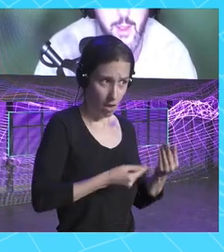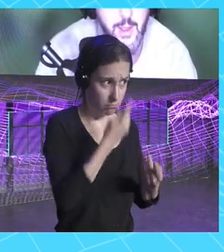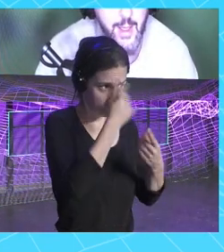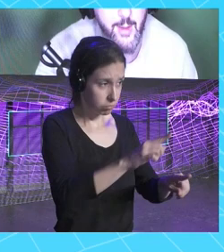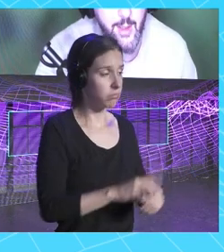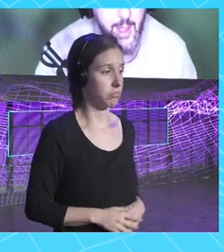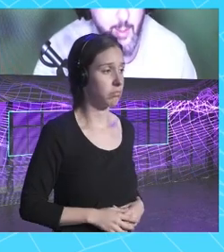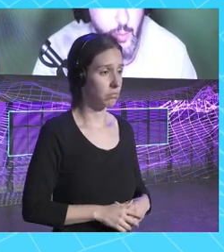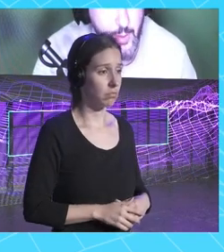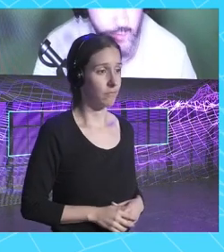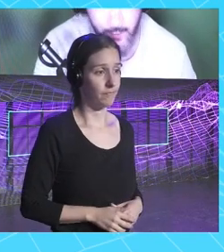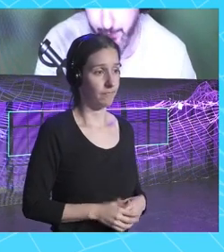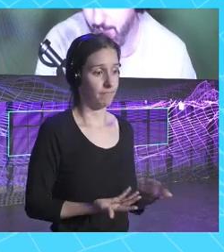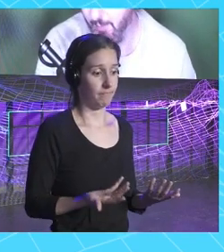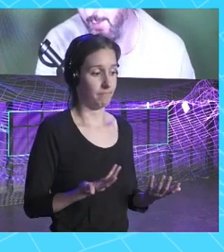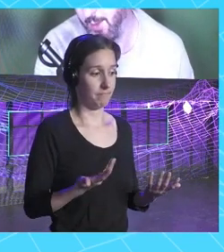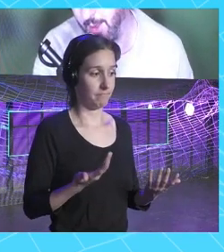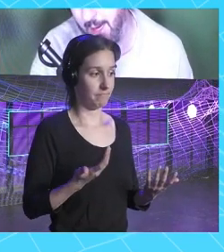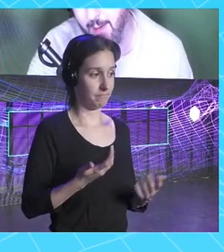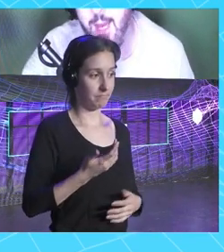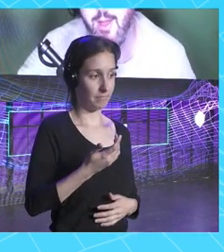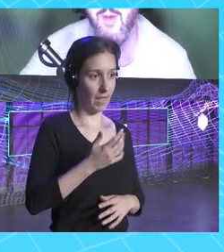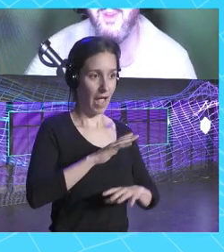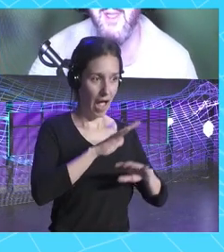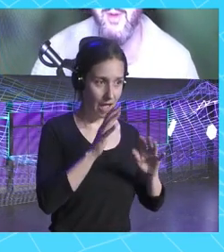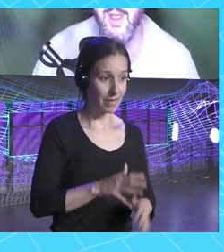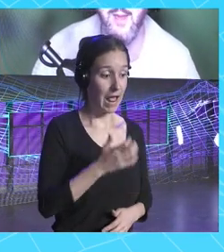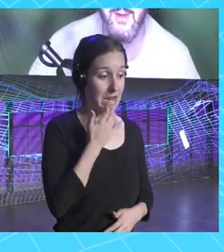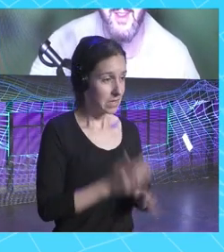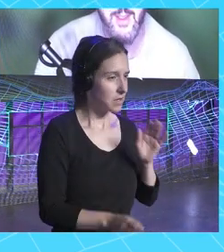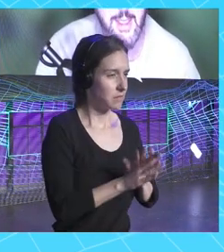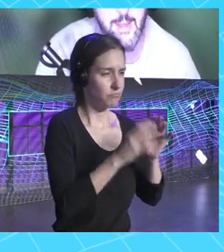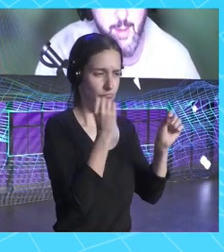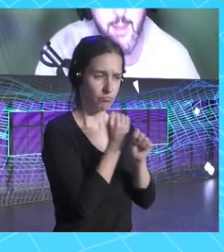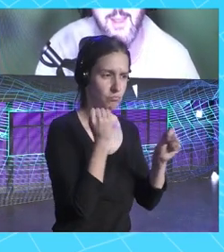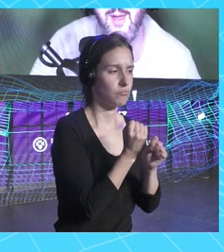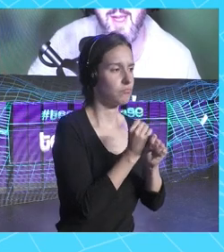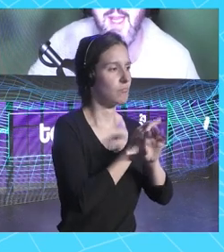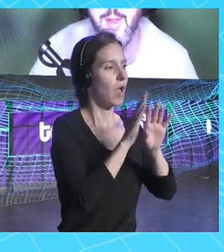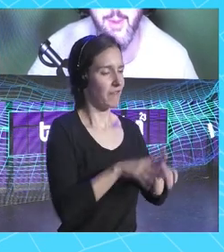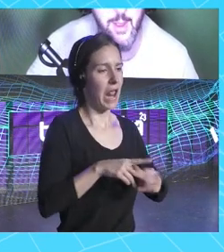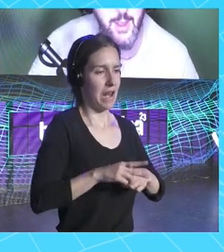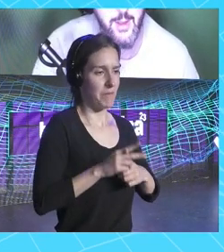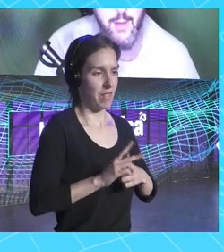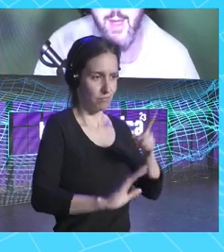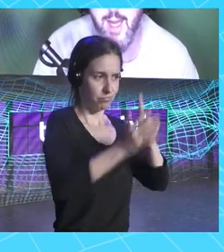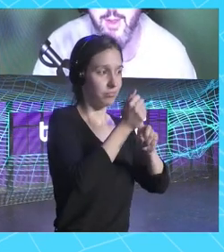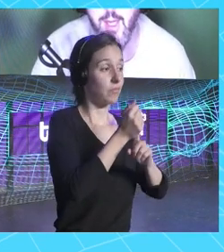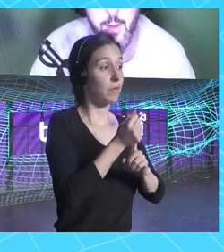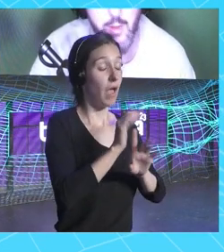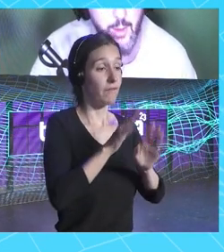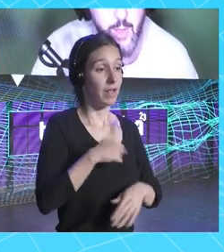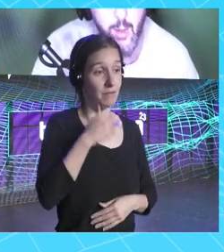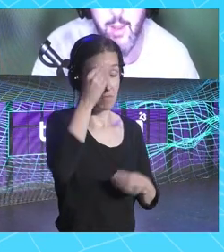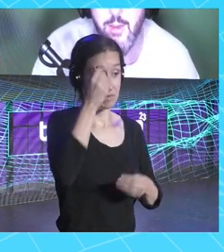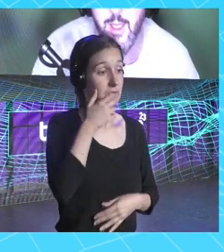el mundo acabará yendo a vuestra velocidad las herramientas acabarán llegando y al final Yo creo que